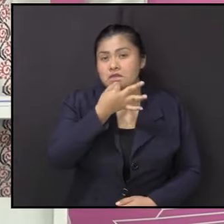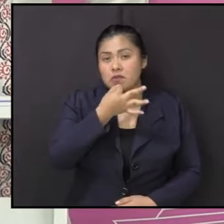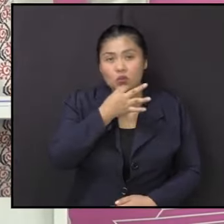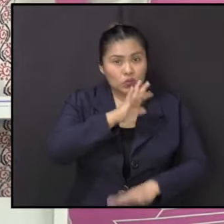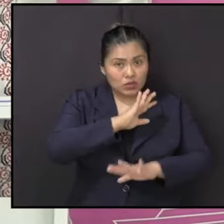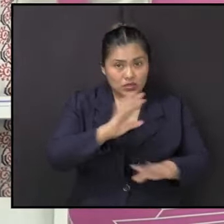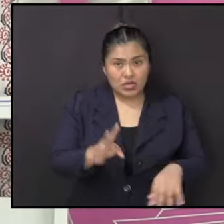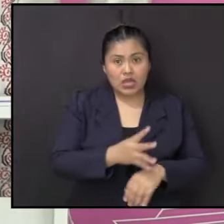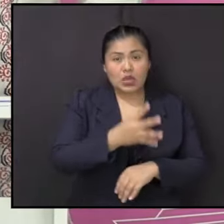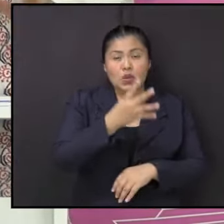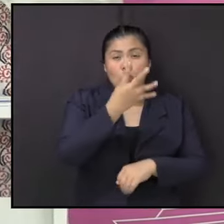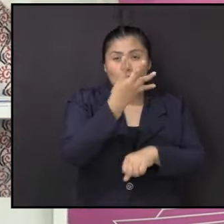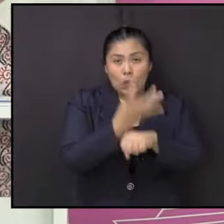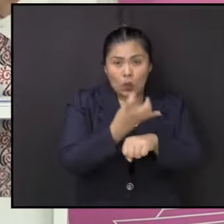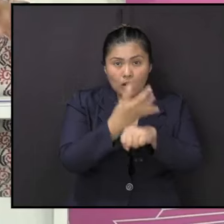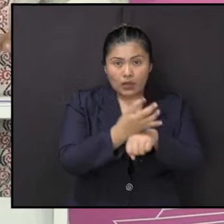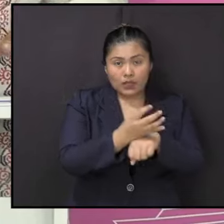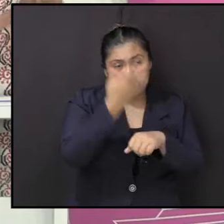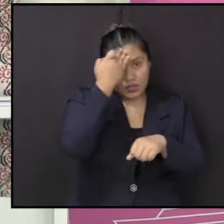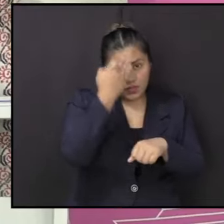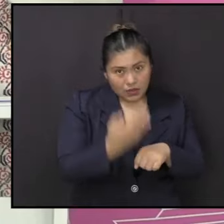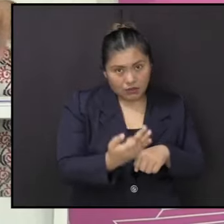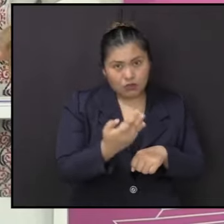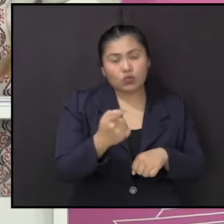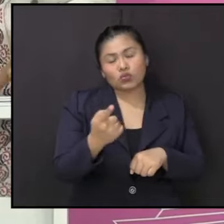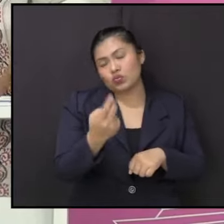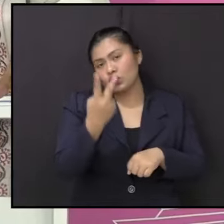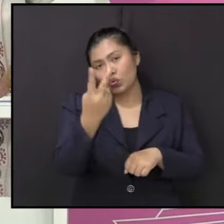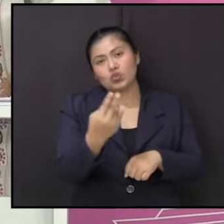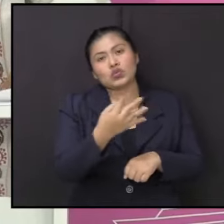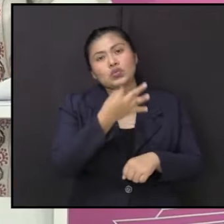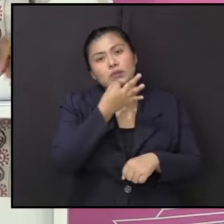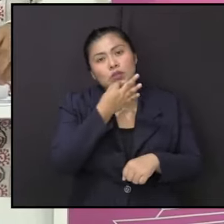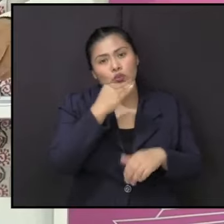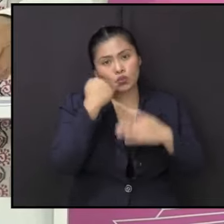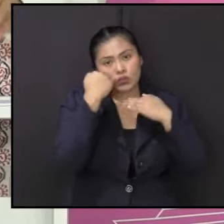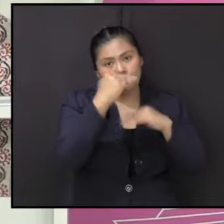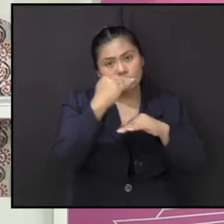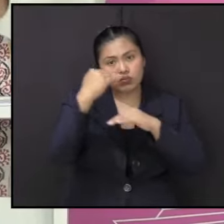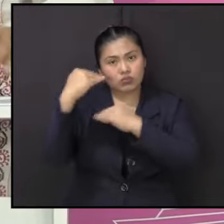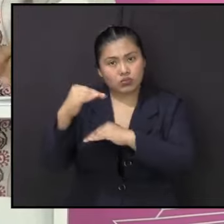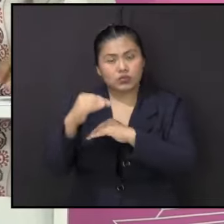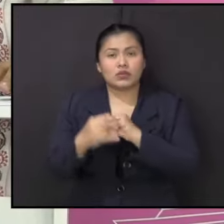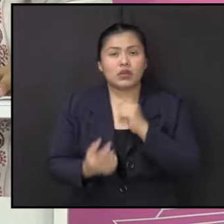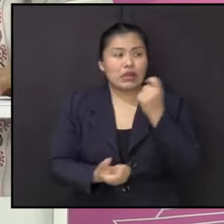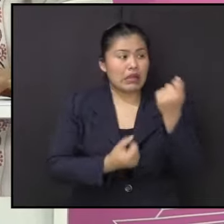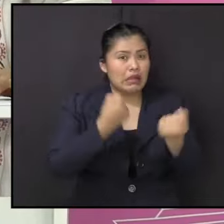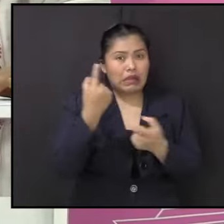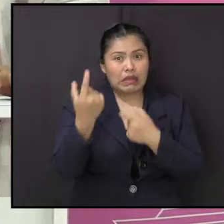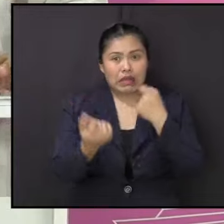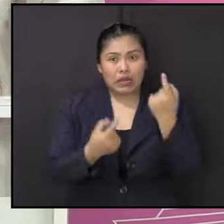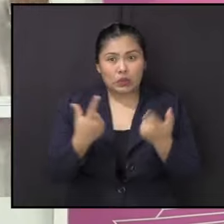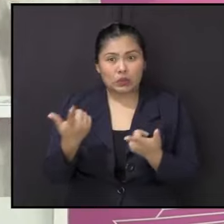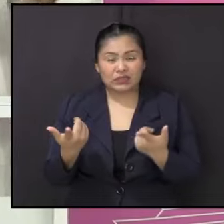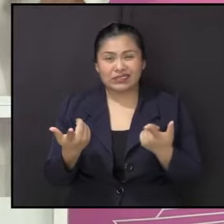intervención, son 9 minutos para que puedan hacer uso de su tiempo, son 2 minutos por intervención y vemos que algunas candidatas